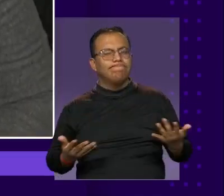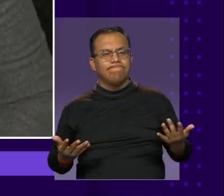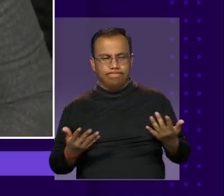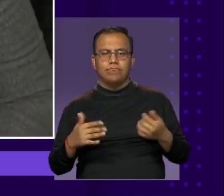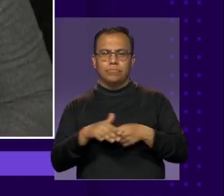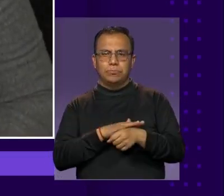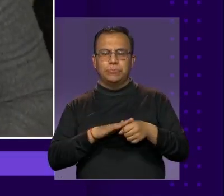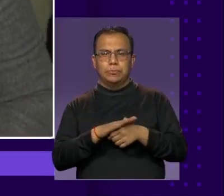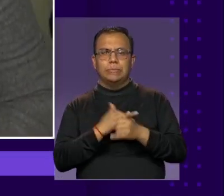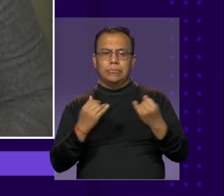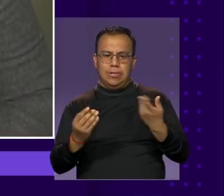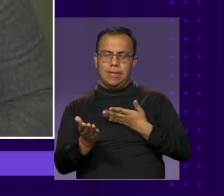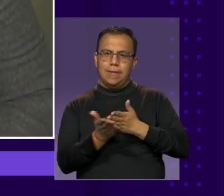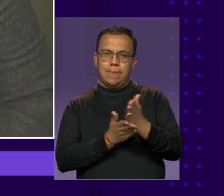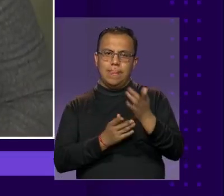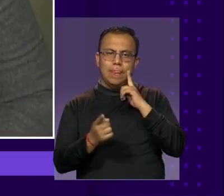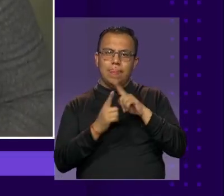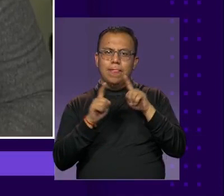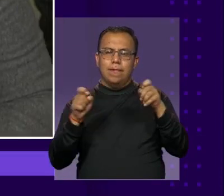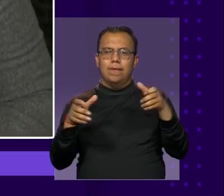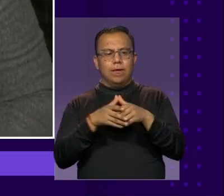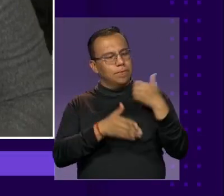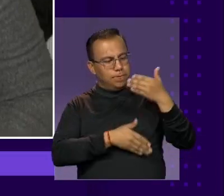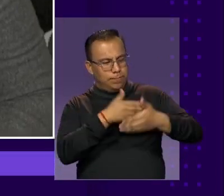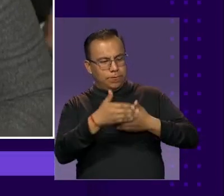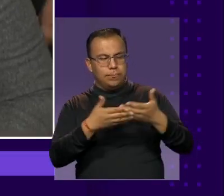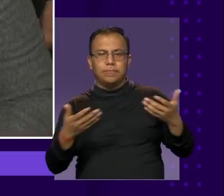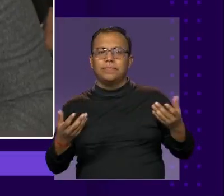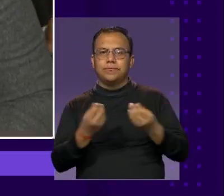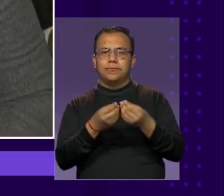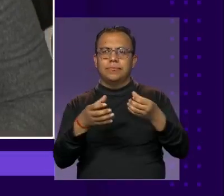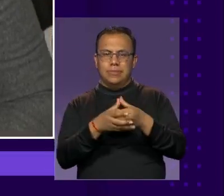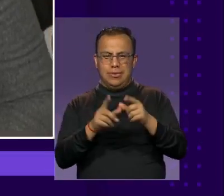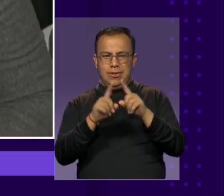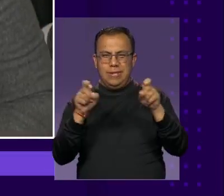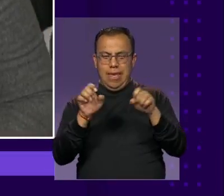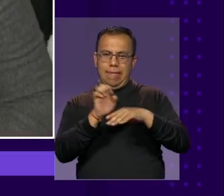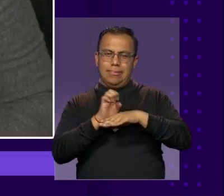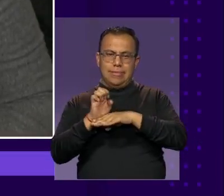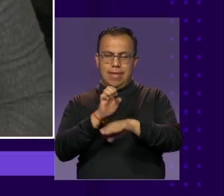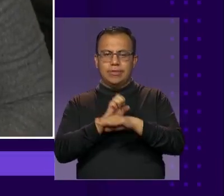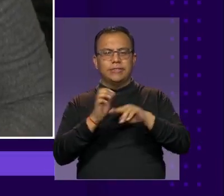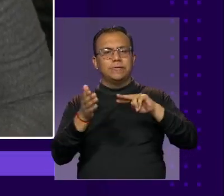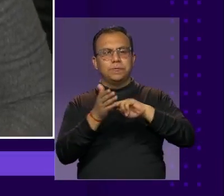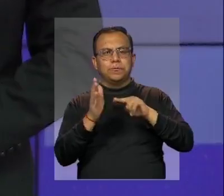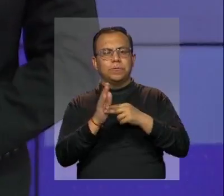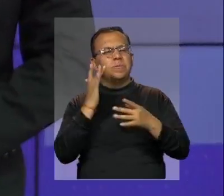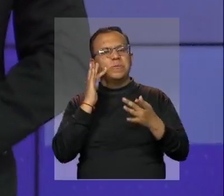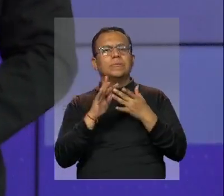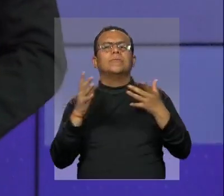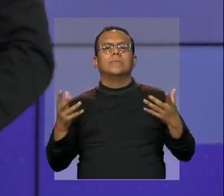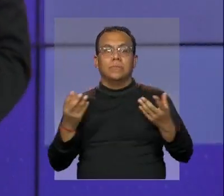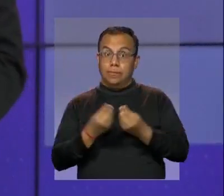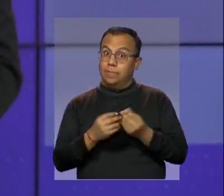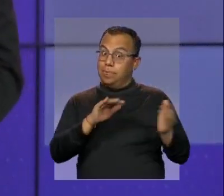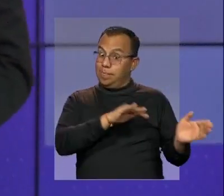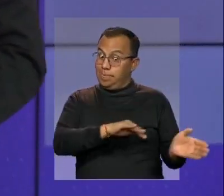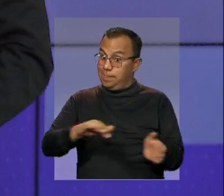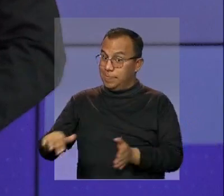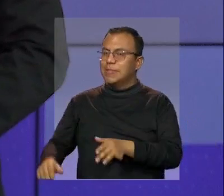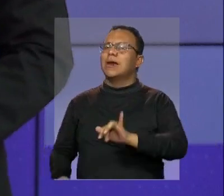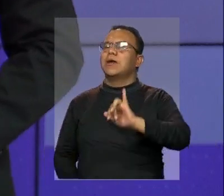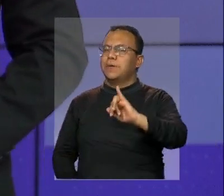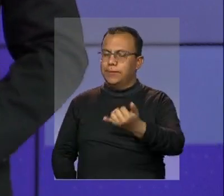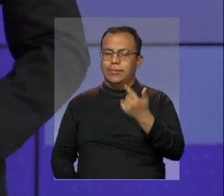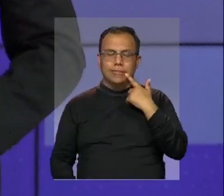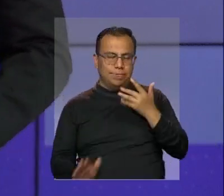esta elección y seguiremos haciéndolas ante la Corte y también, por supuesto, a las demás entidades implicadas en esta elección. Ahora sí, lo prometido es deuda y